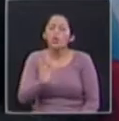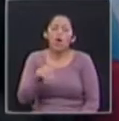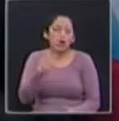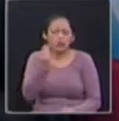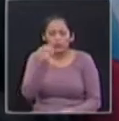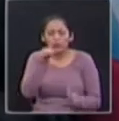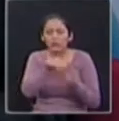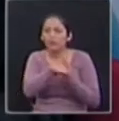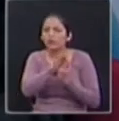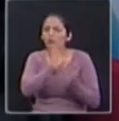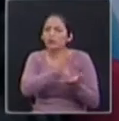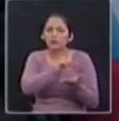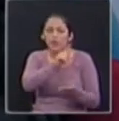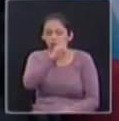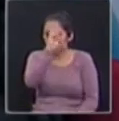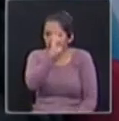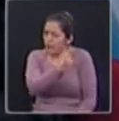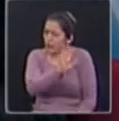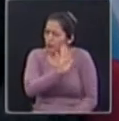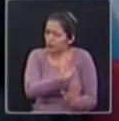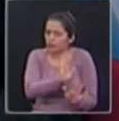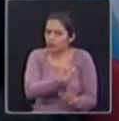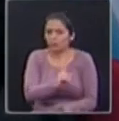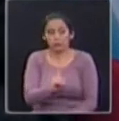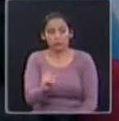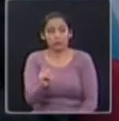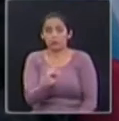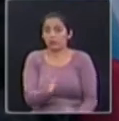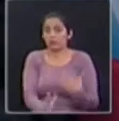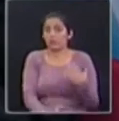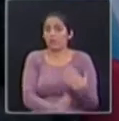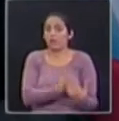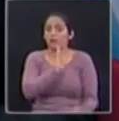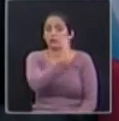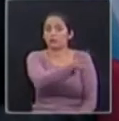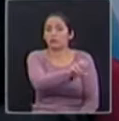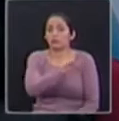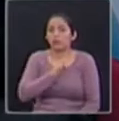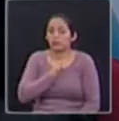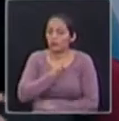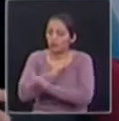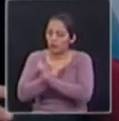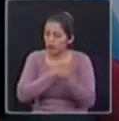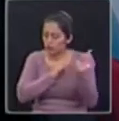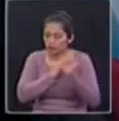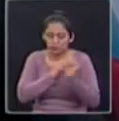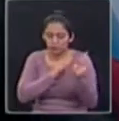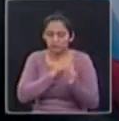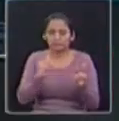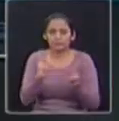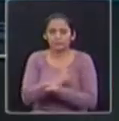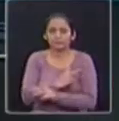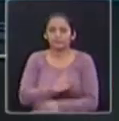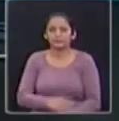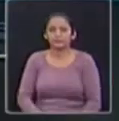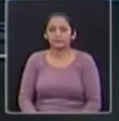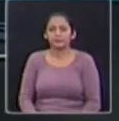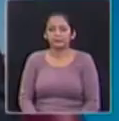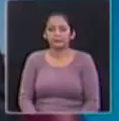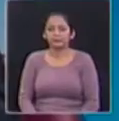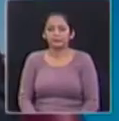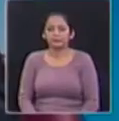pero el que esté la puerta entreabierta deja la cabida para que el día de mañana si se lo haga y eso no es nada conveniente y el tema de los